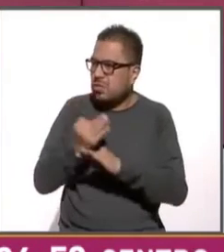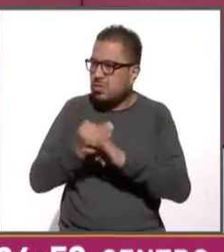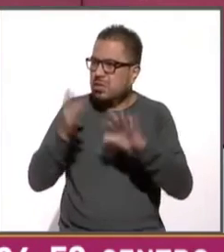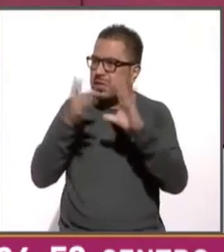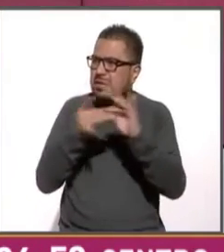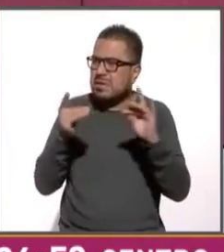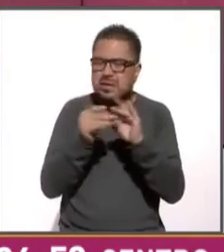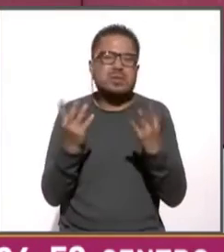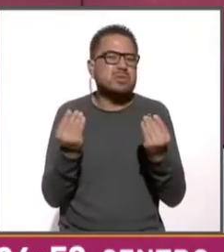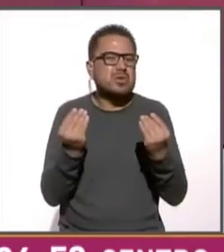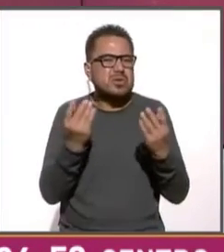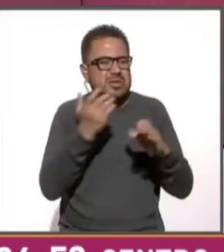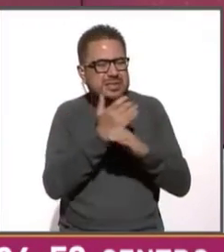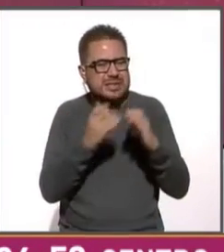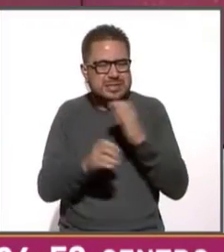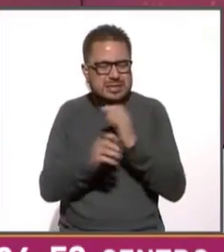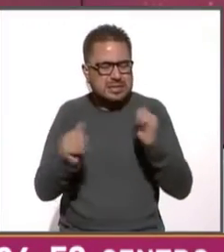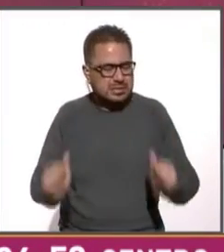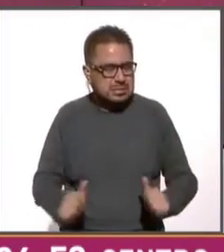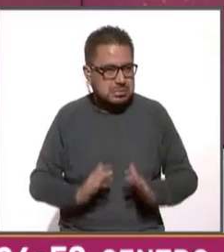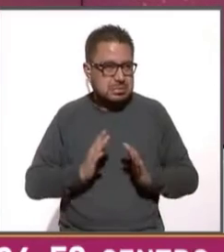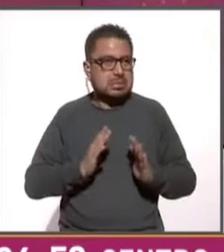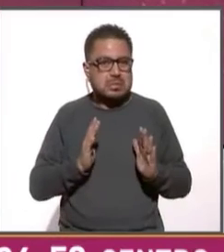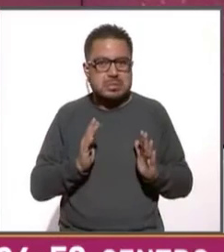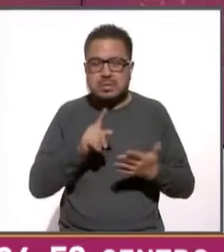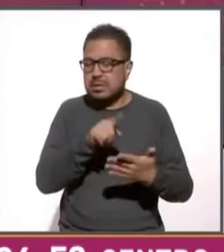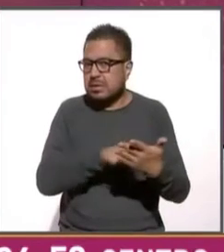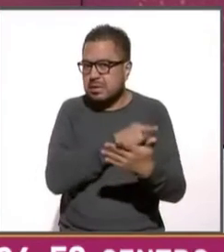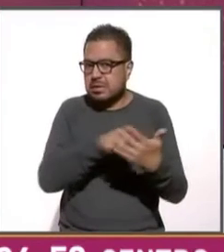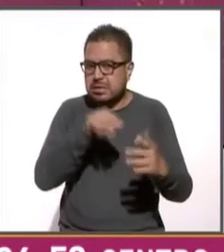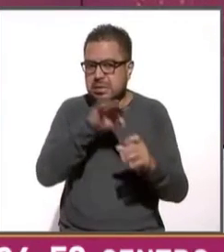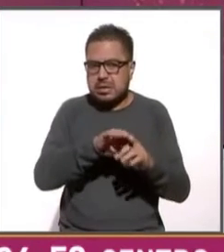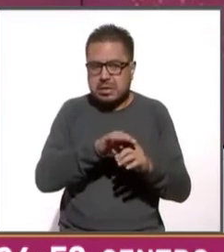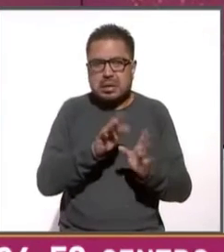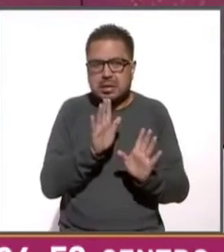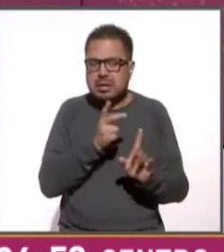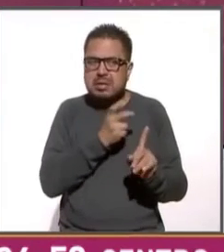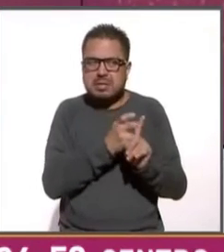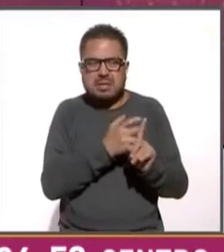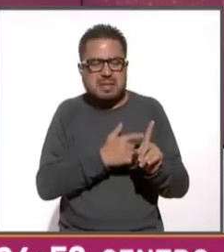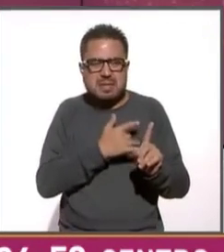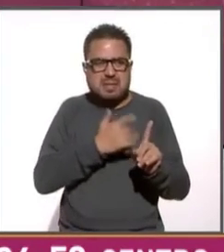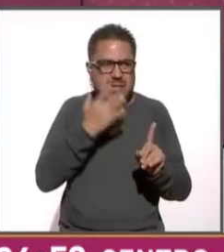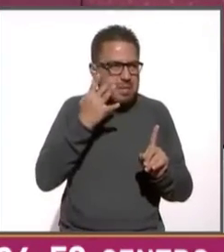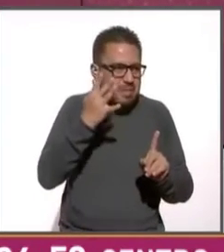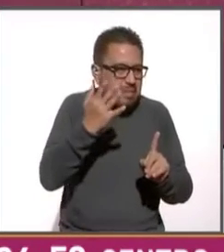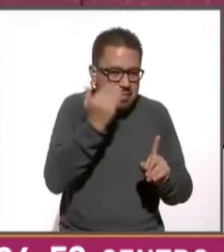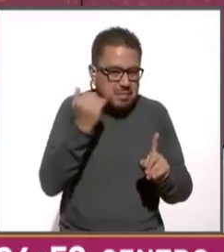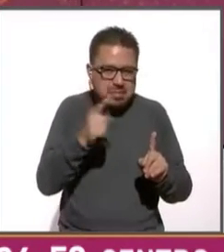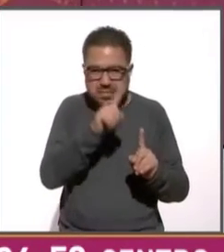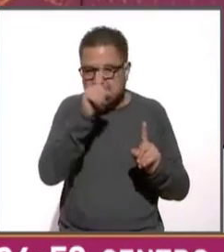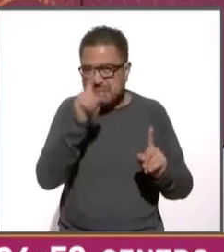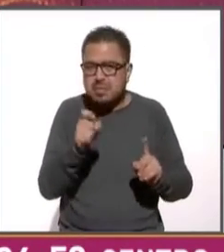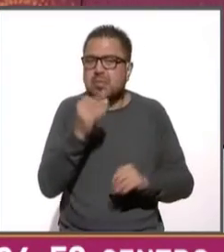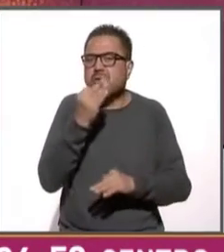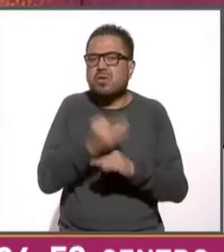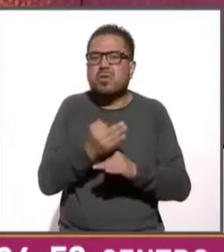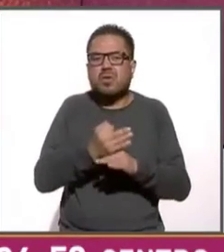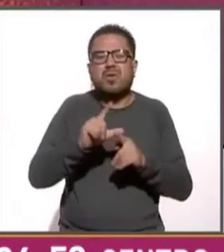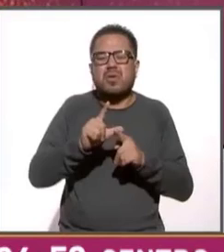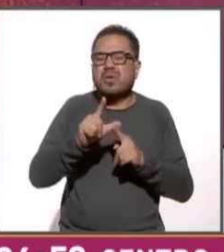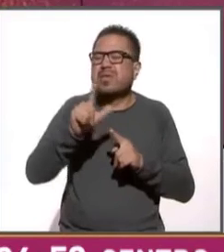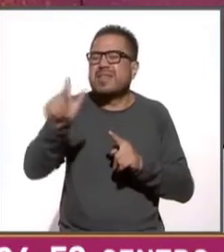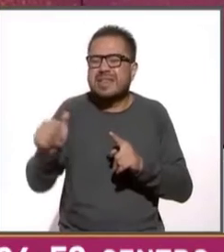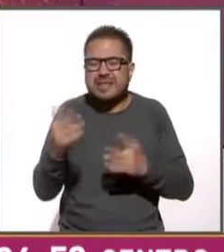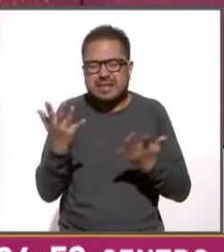varios fenómenos, algunas sorpresas, pero en general fue una elección muy predecible. Digamos, ahora estamos en el post-mortem haciendo,